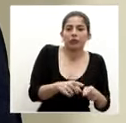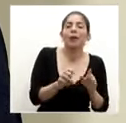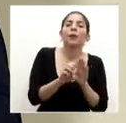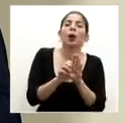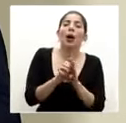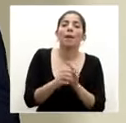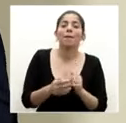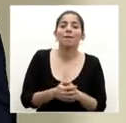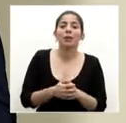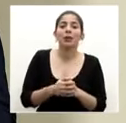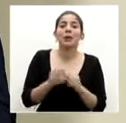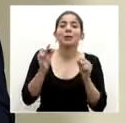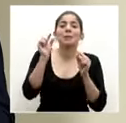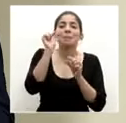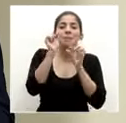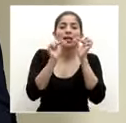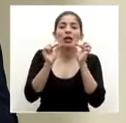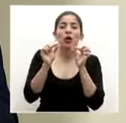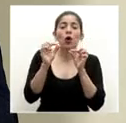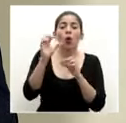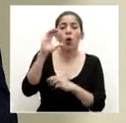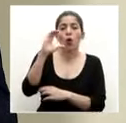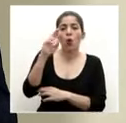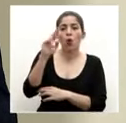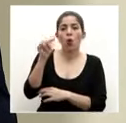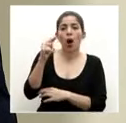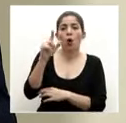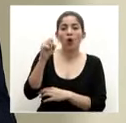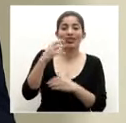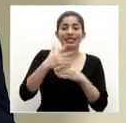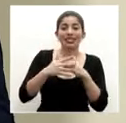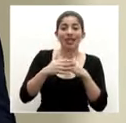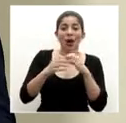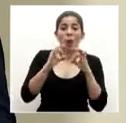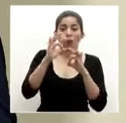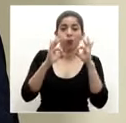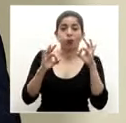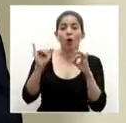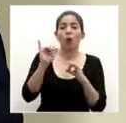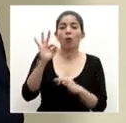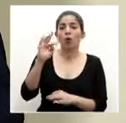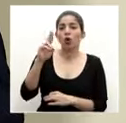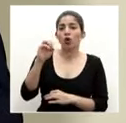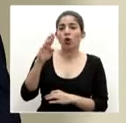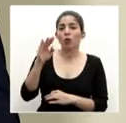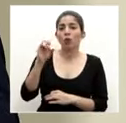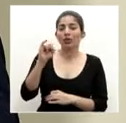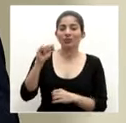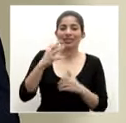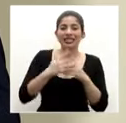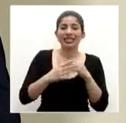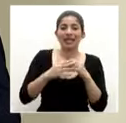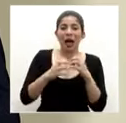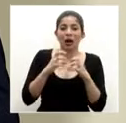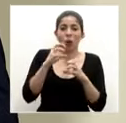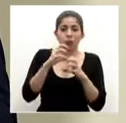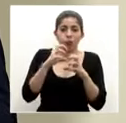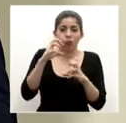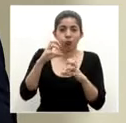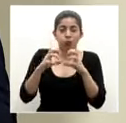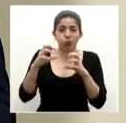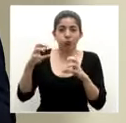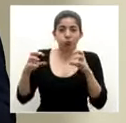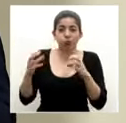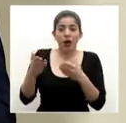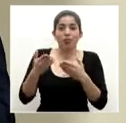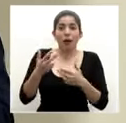ejemplo, los microcoágulos de sangre que pueden crear una trombosis y problemas cardíacos. Eso en